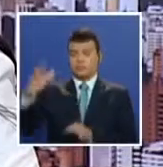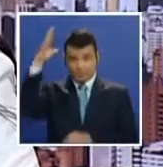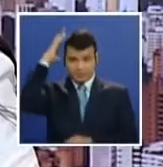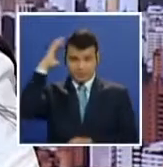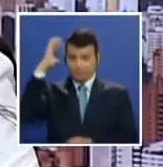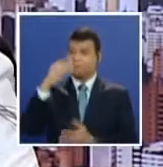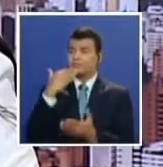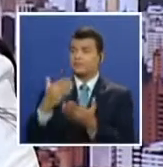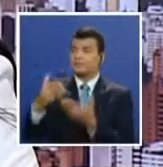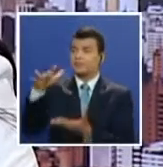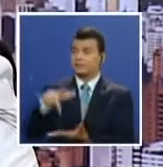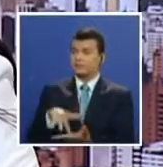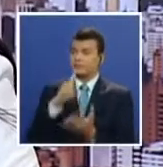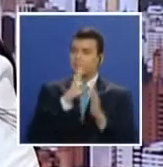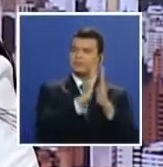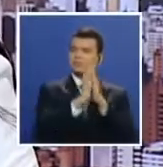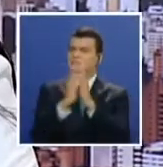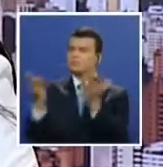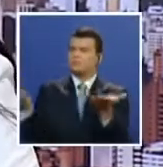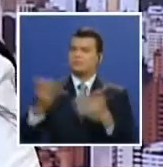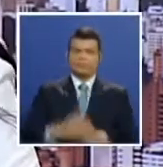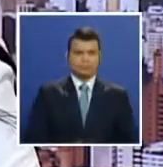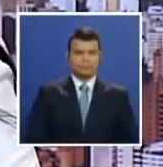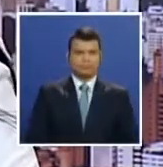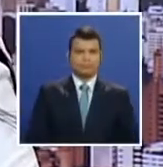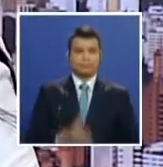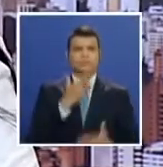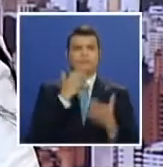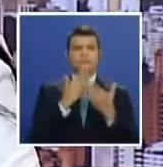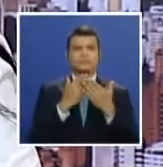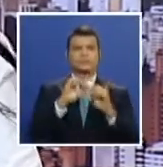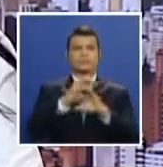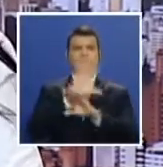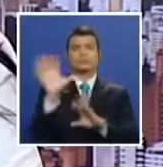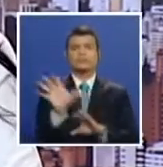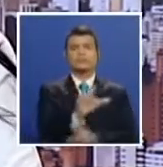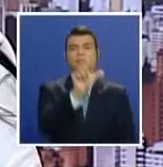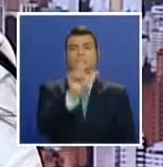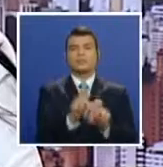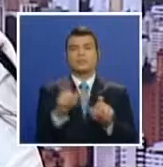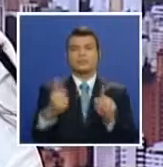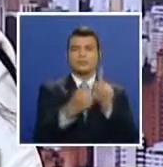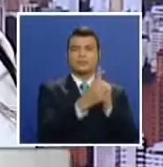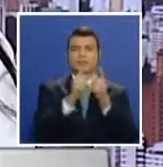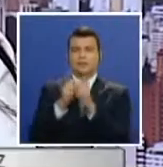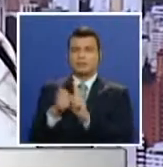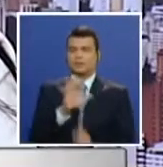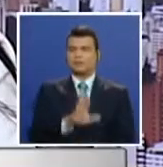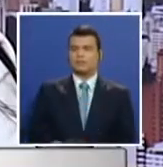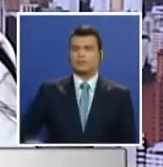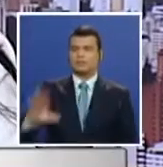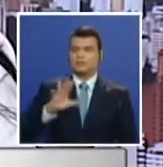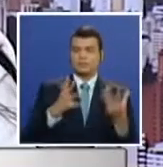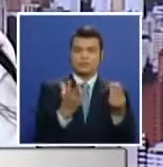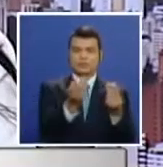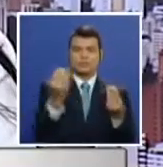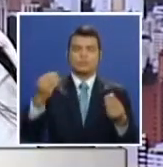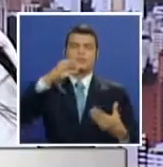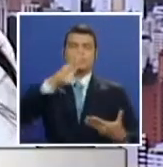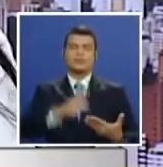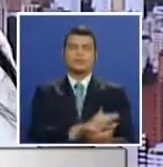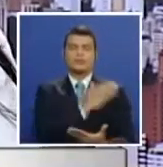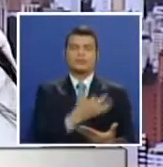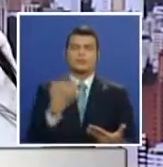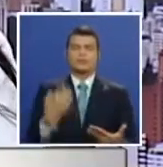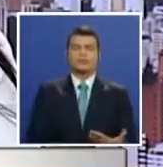nosotros y contemos los televidentes de qué se trata este bueno muy buenos días para todos el encuentro departamental de bandas es un evento que se viene realizando